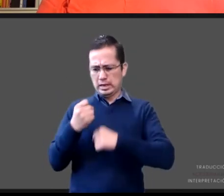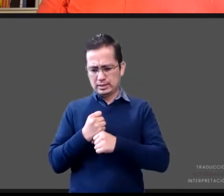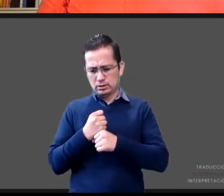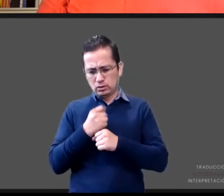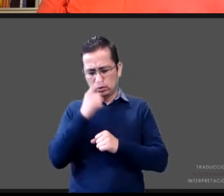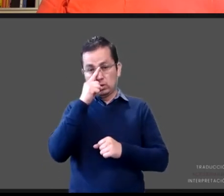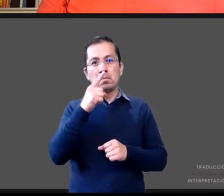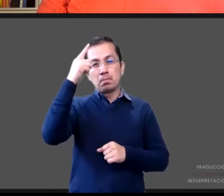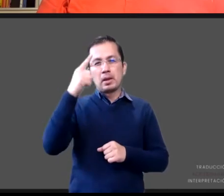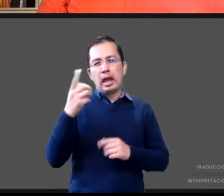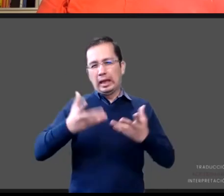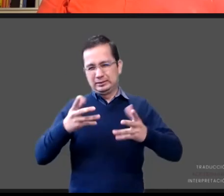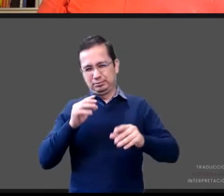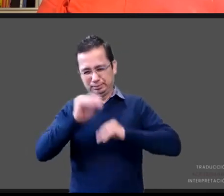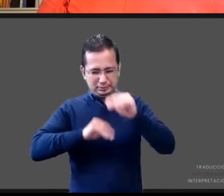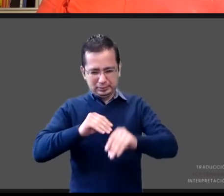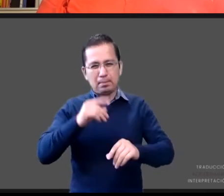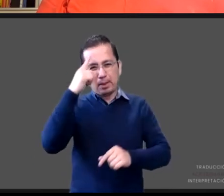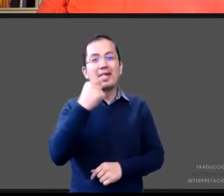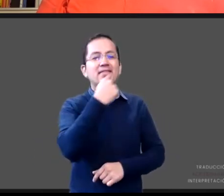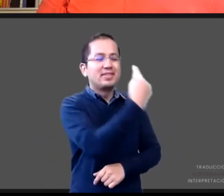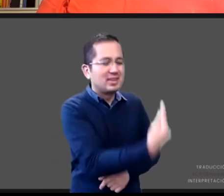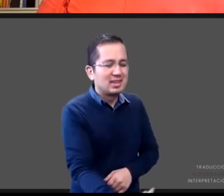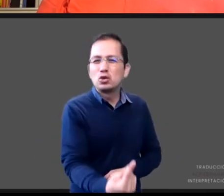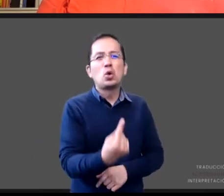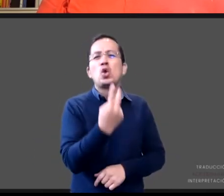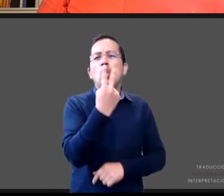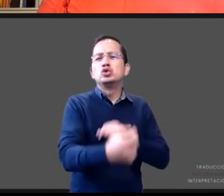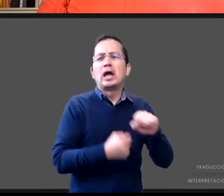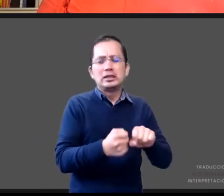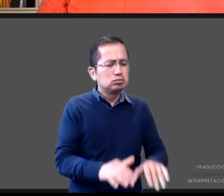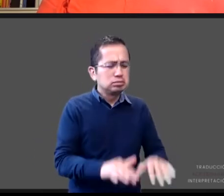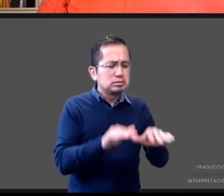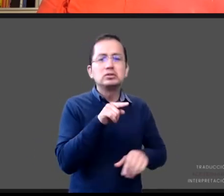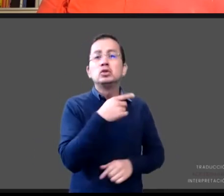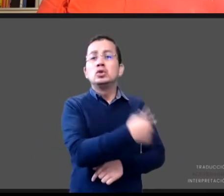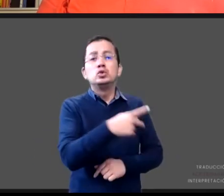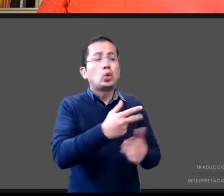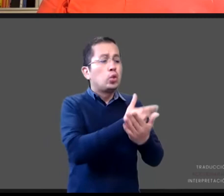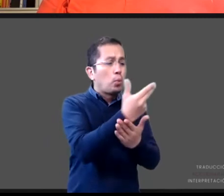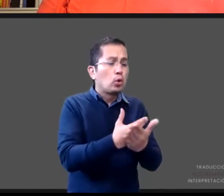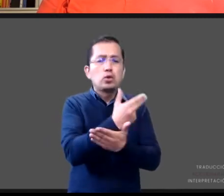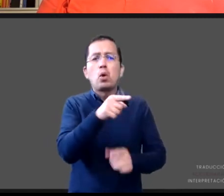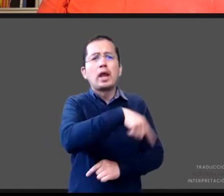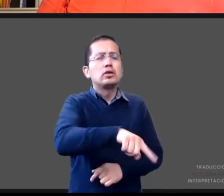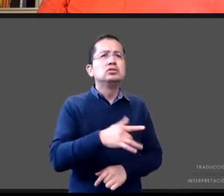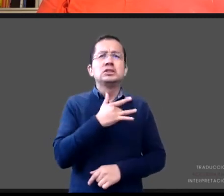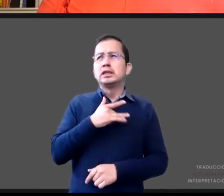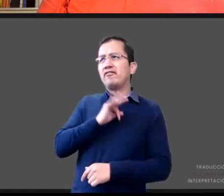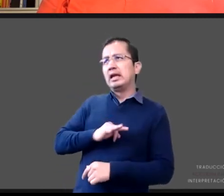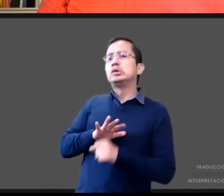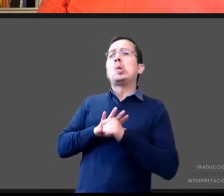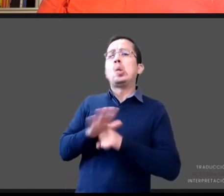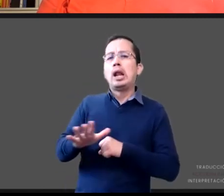primera infancia, donde las niñas y los niños chiquititos, desde 2 años, dibujaban cuáles eran las cuestiones que les causaban felicidad y las que les causaban